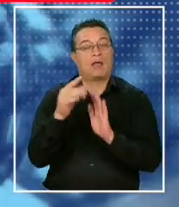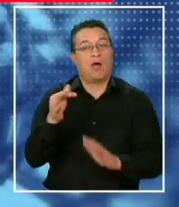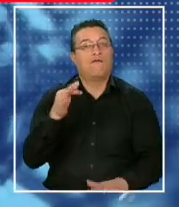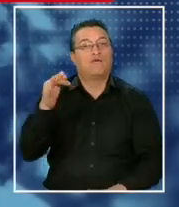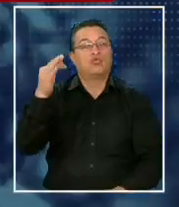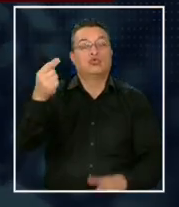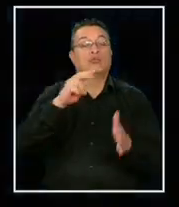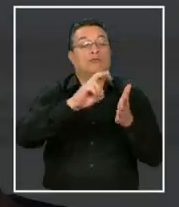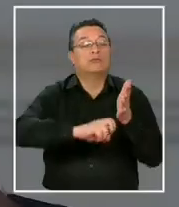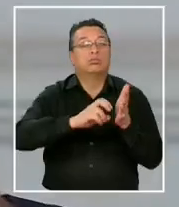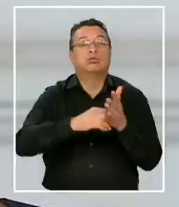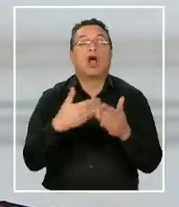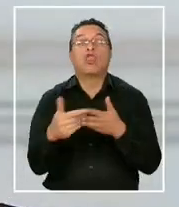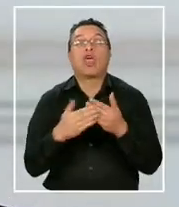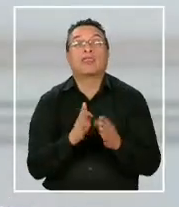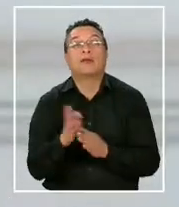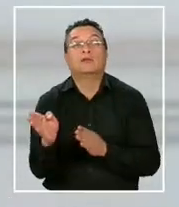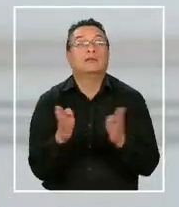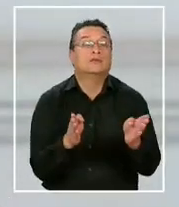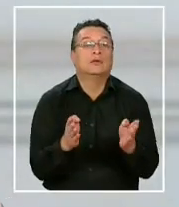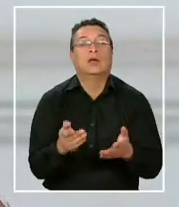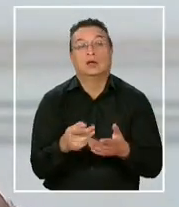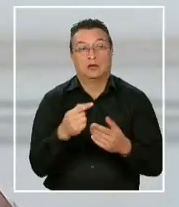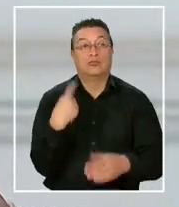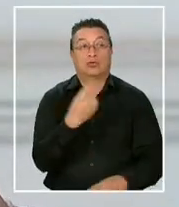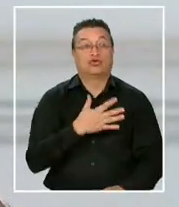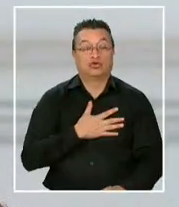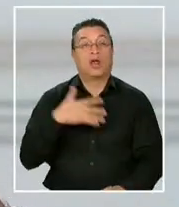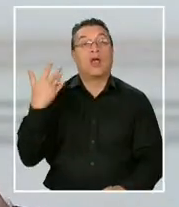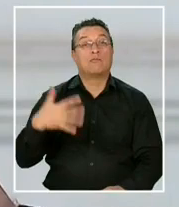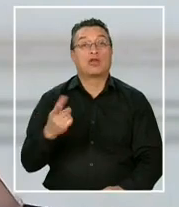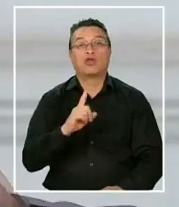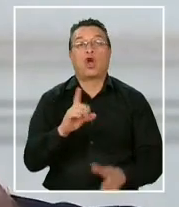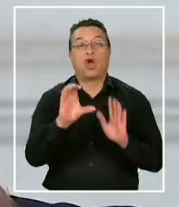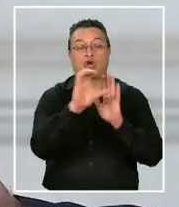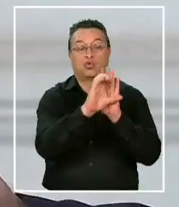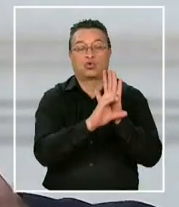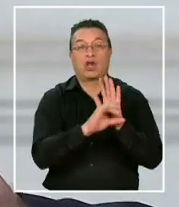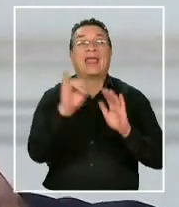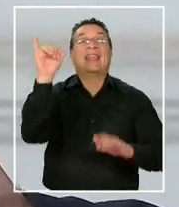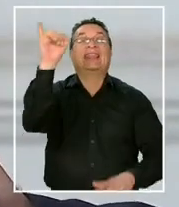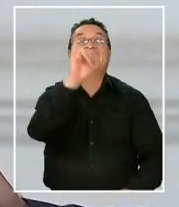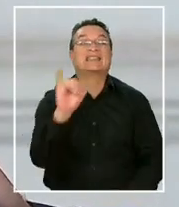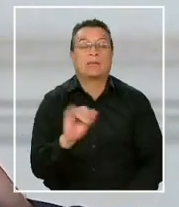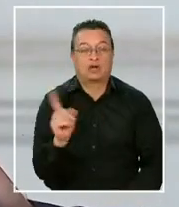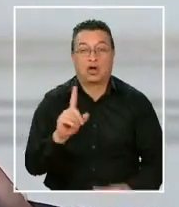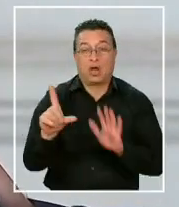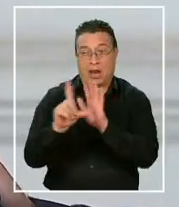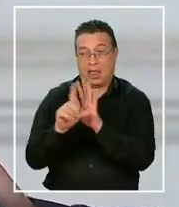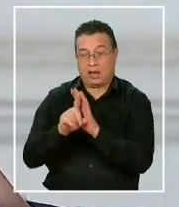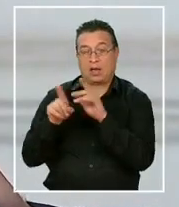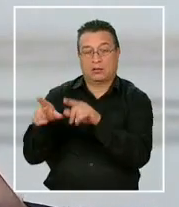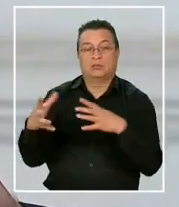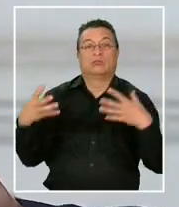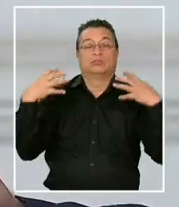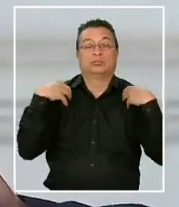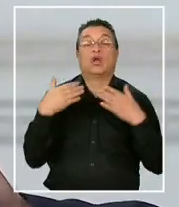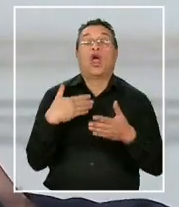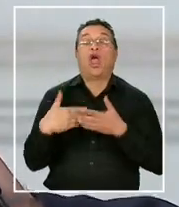de las cotizaciones. Para nosotros es fundamental no constitucionalizar las ISAPRES, que sea el legislador el que tome la decisión de dónde